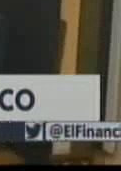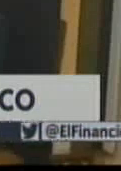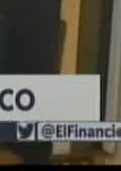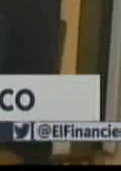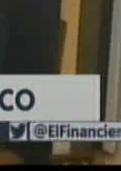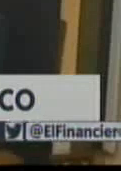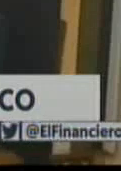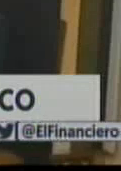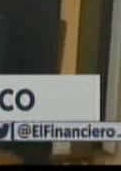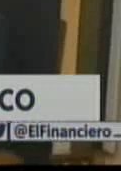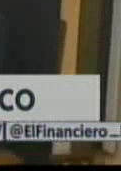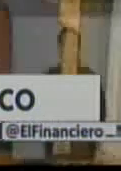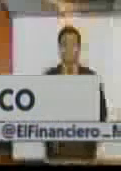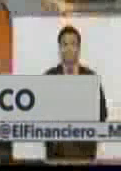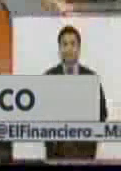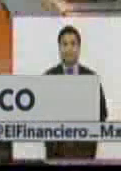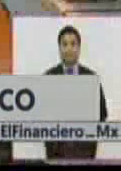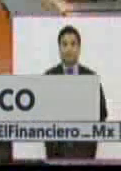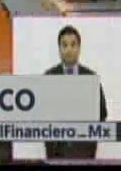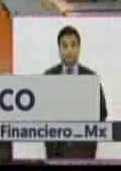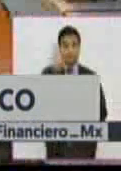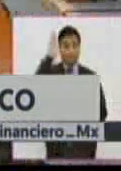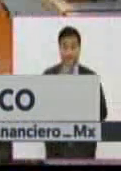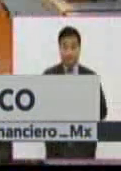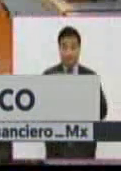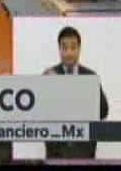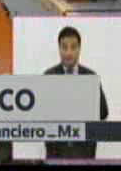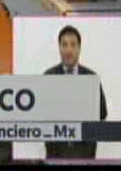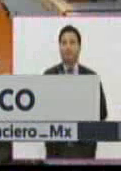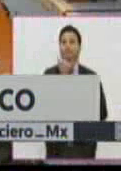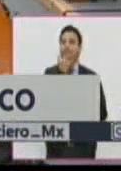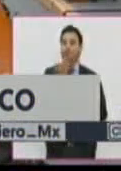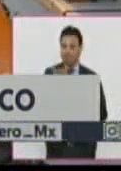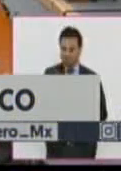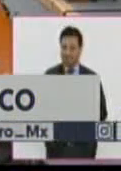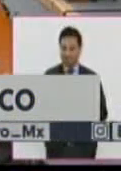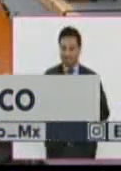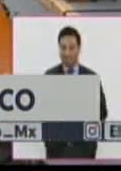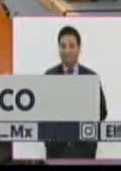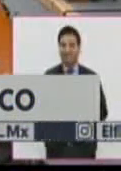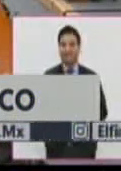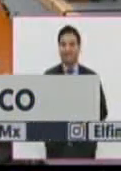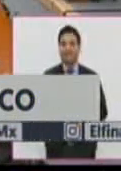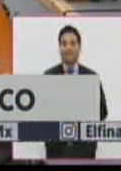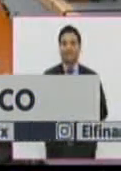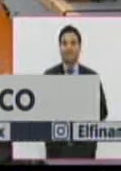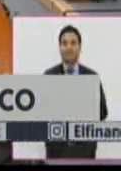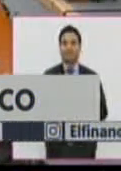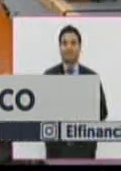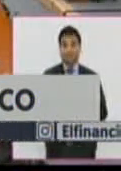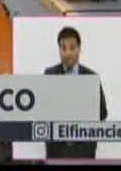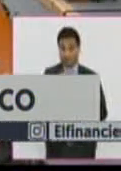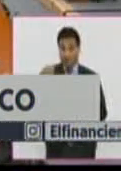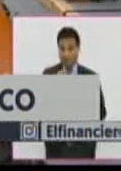de requisitos, y pues sí, a mí me resultó lamentable que el presidente incluso dijera que eso era un reclamo